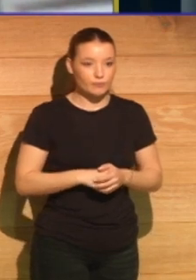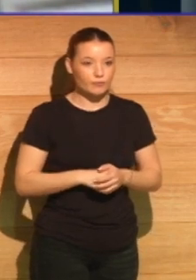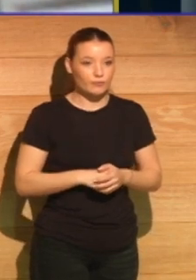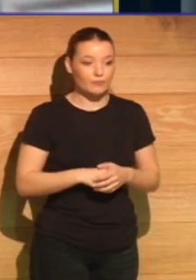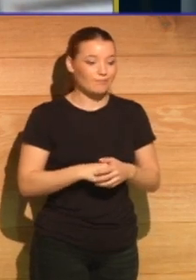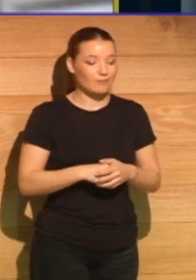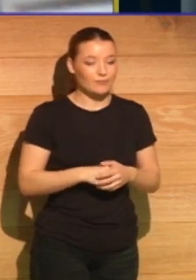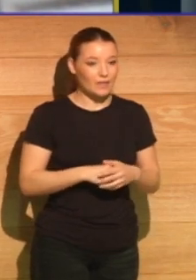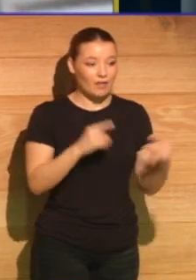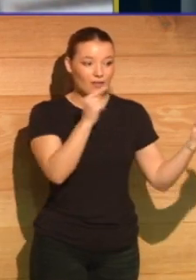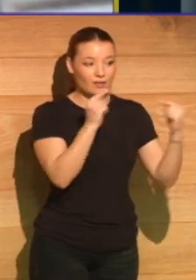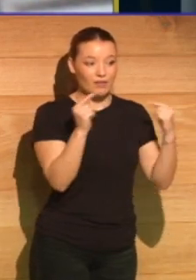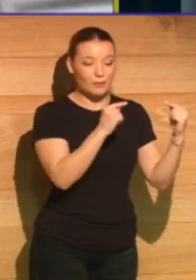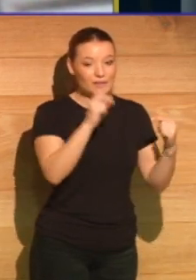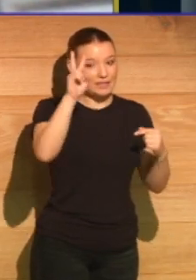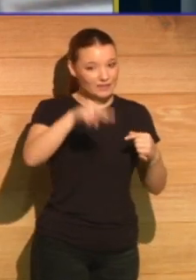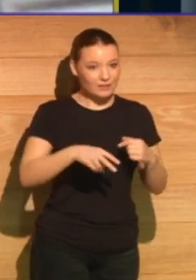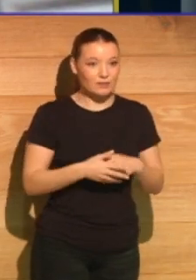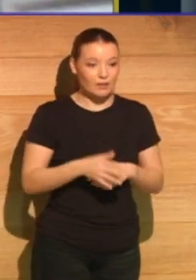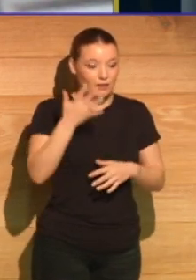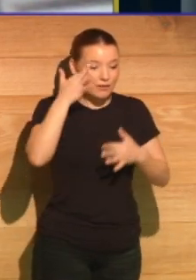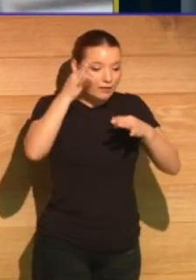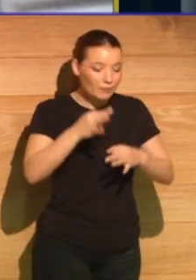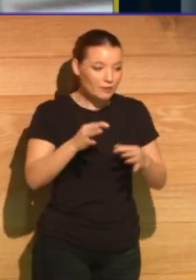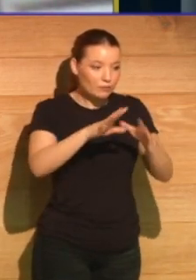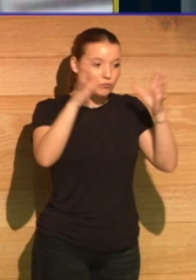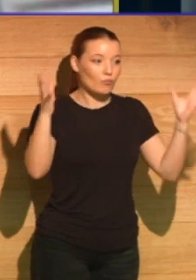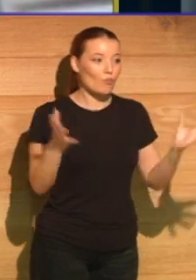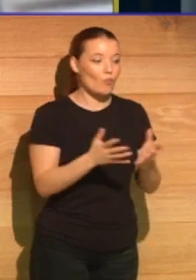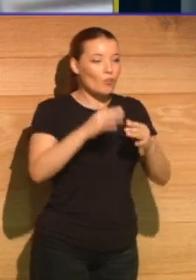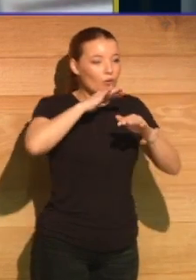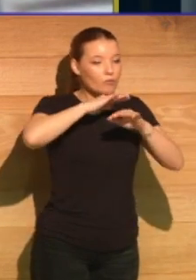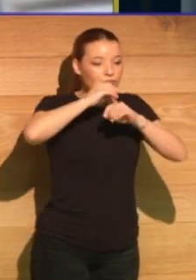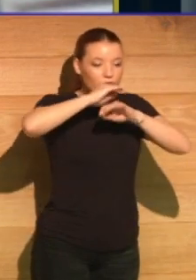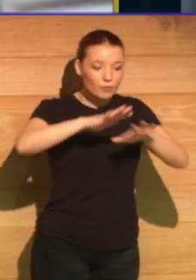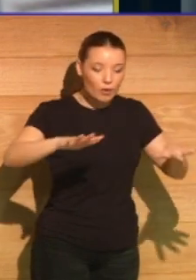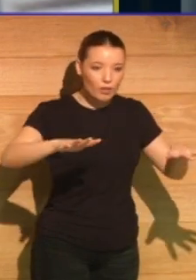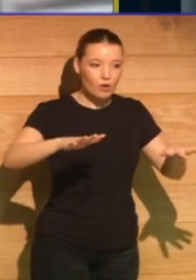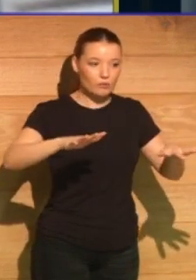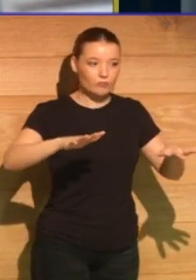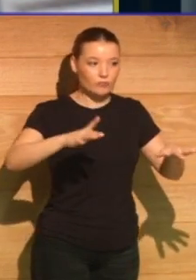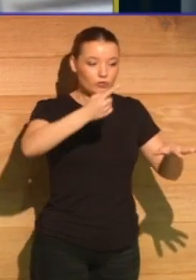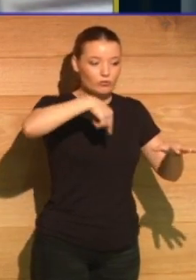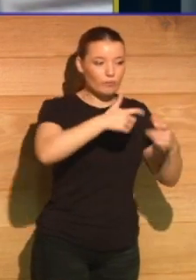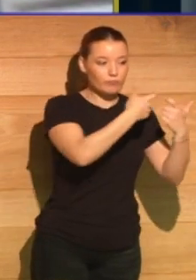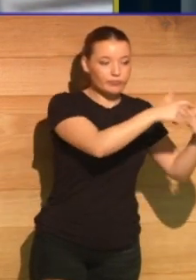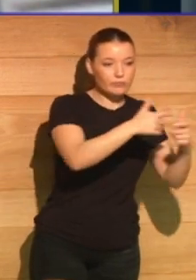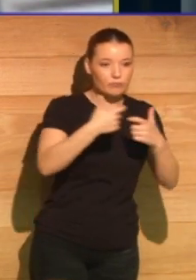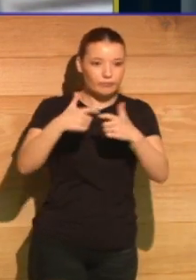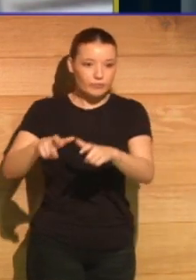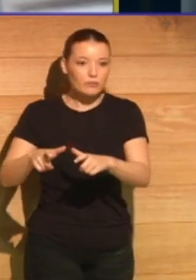Es un debate también, ¿no? En el mundo de la divulgación, ¿no? De cómo hemos separado una cosa de la otra y cómo podemos